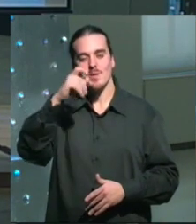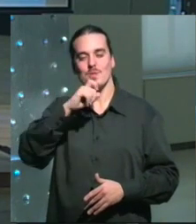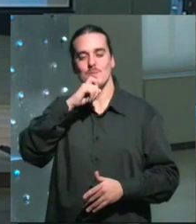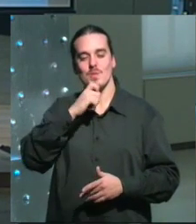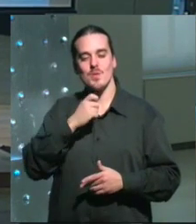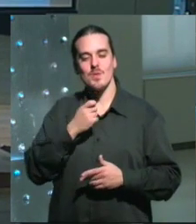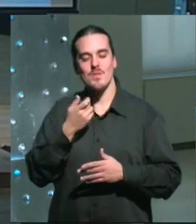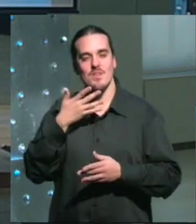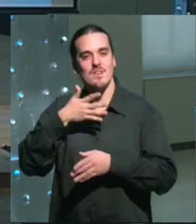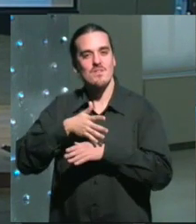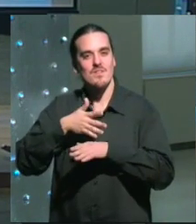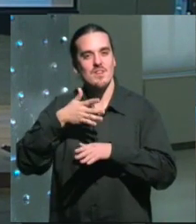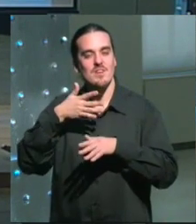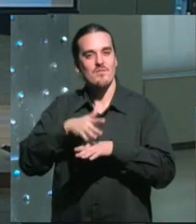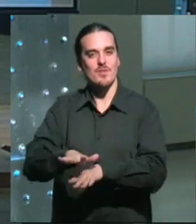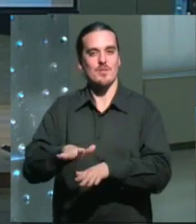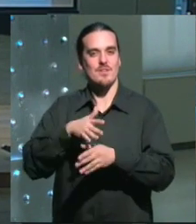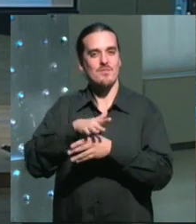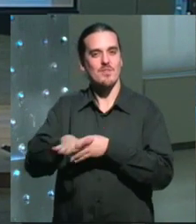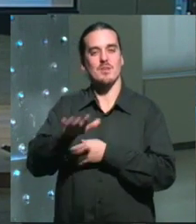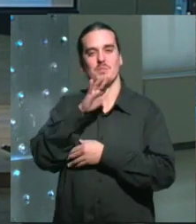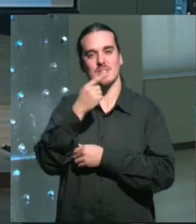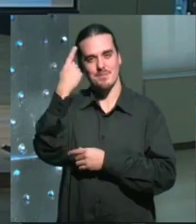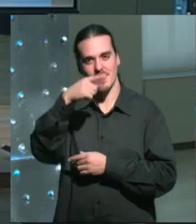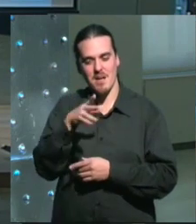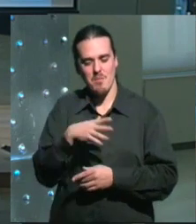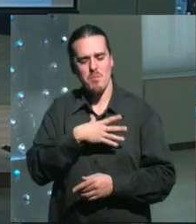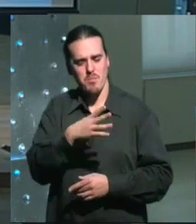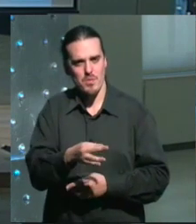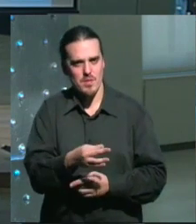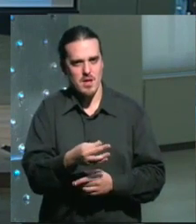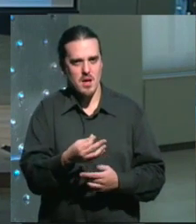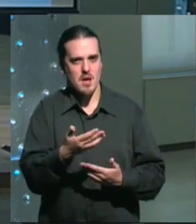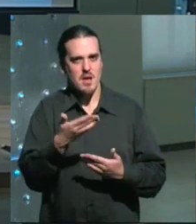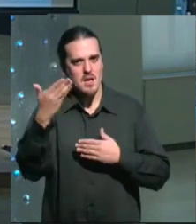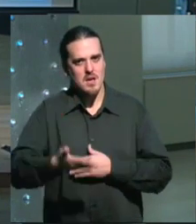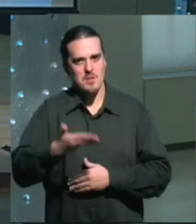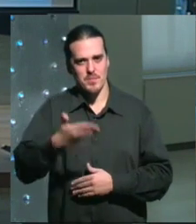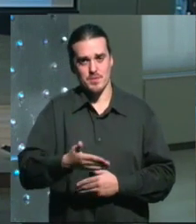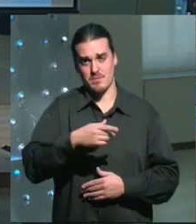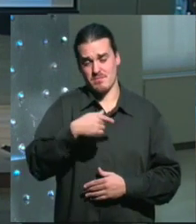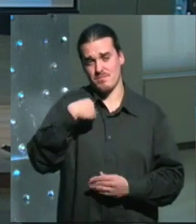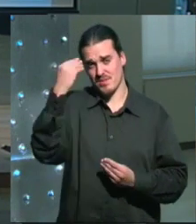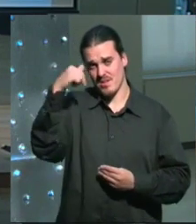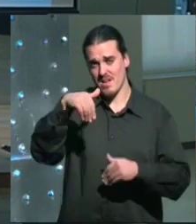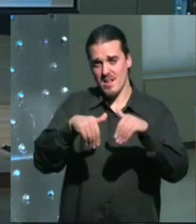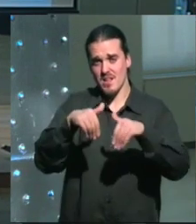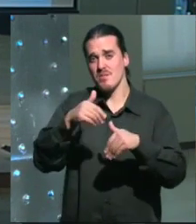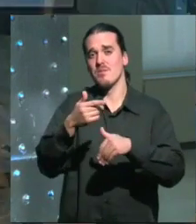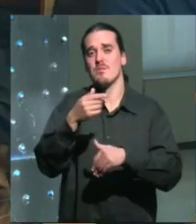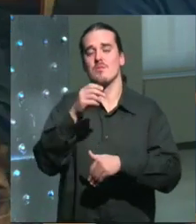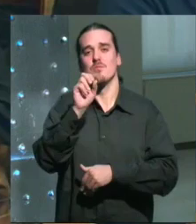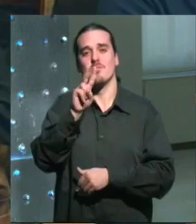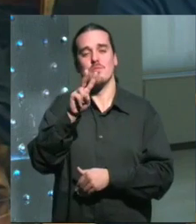estaba en juego. En mi opinión, estas elecciones eran mucho más importantes que las de 2008. Mucho más. Había mucho más en juego. En el